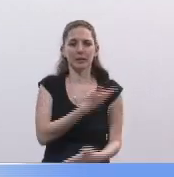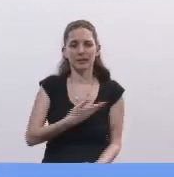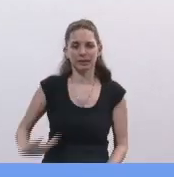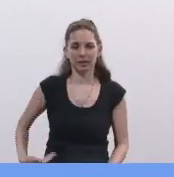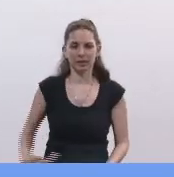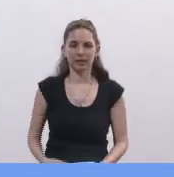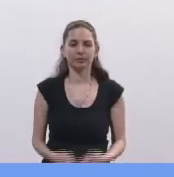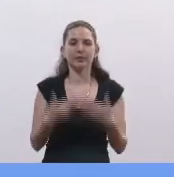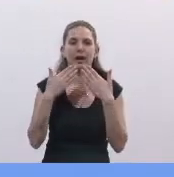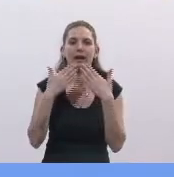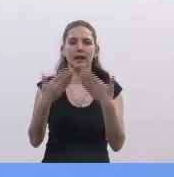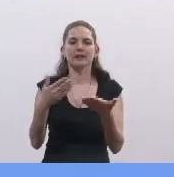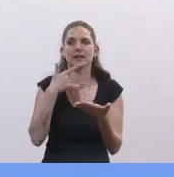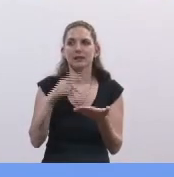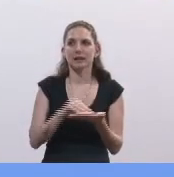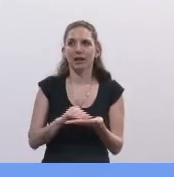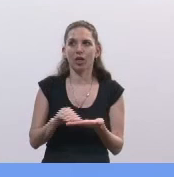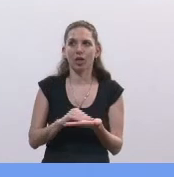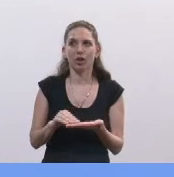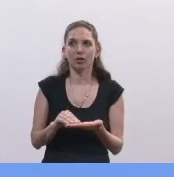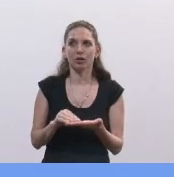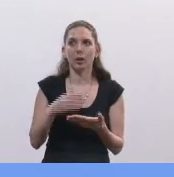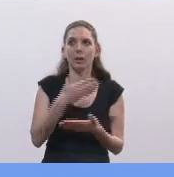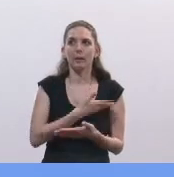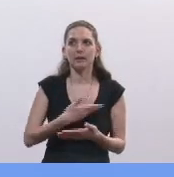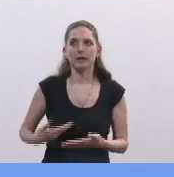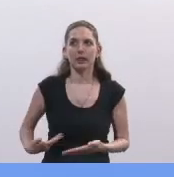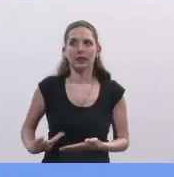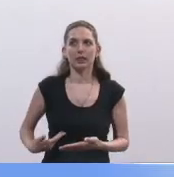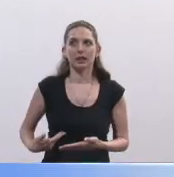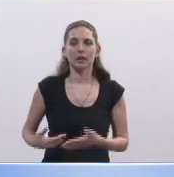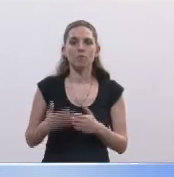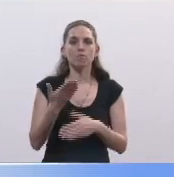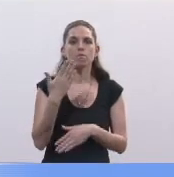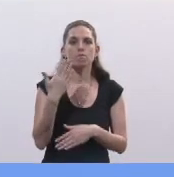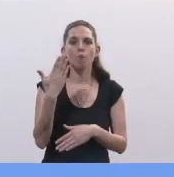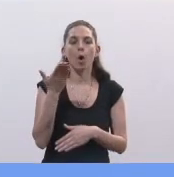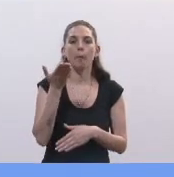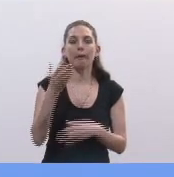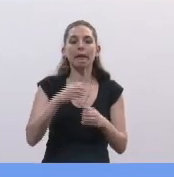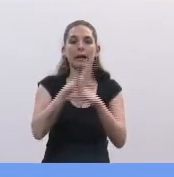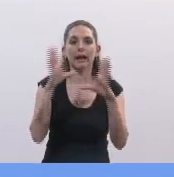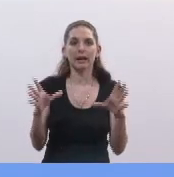presidente. Muchas gracias, señor senador. Presidente, ¿le puedo pedir una aclaración al senador Gualtinec?